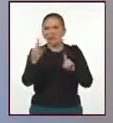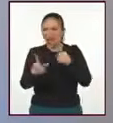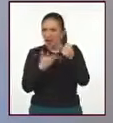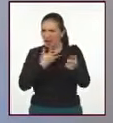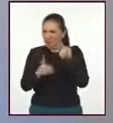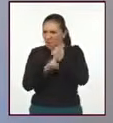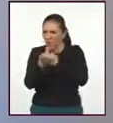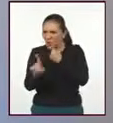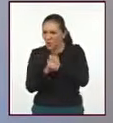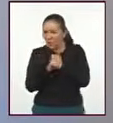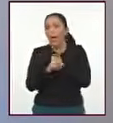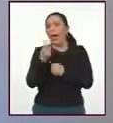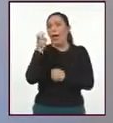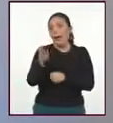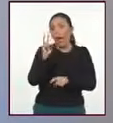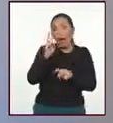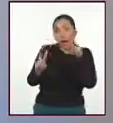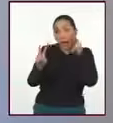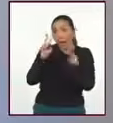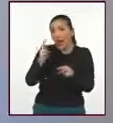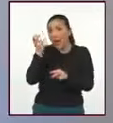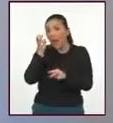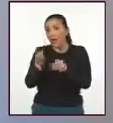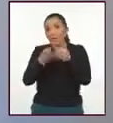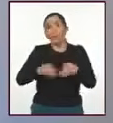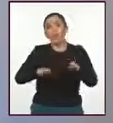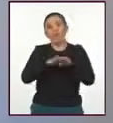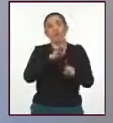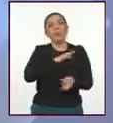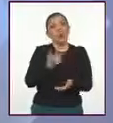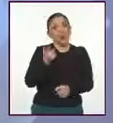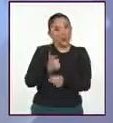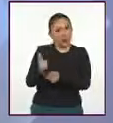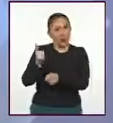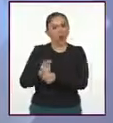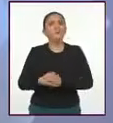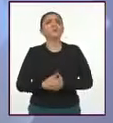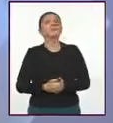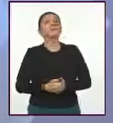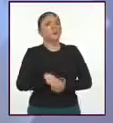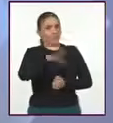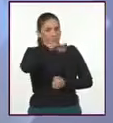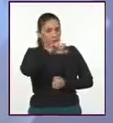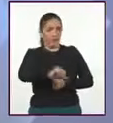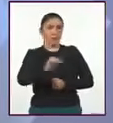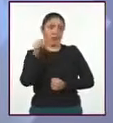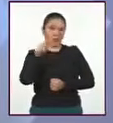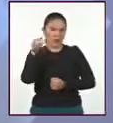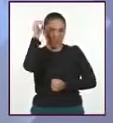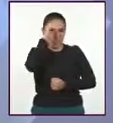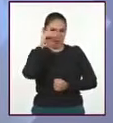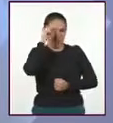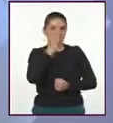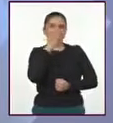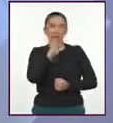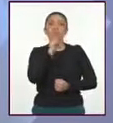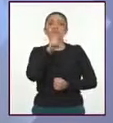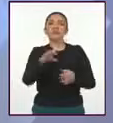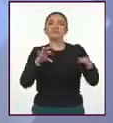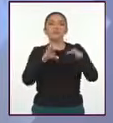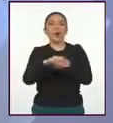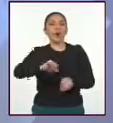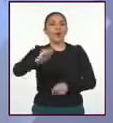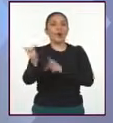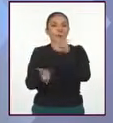Es a partir de la observación que uno lo puede identificar. Y esto que comenta creo que se une mucho con la pregunta